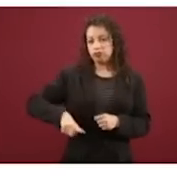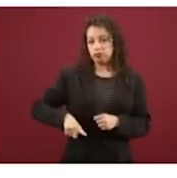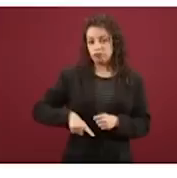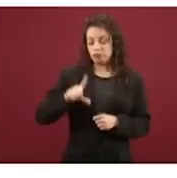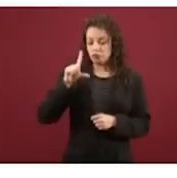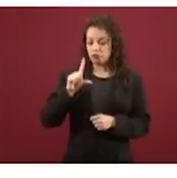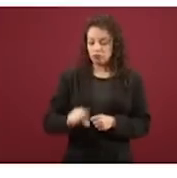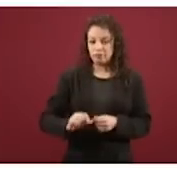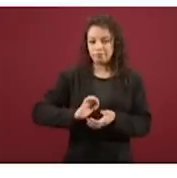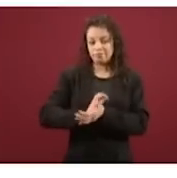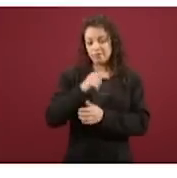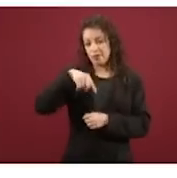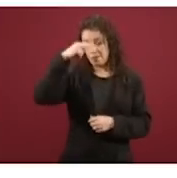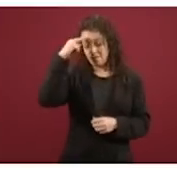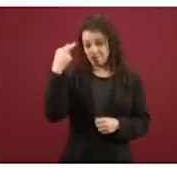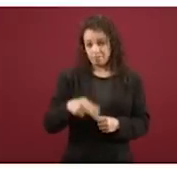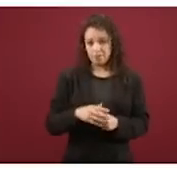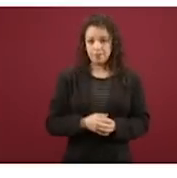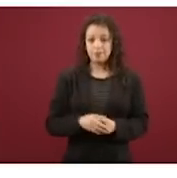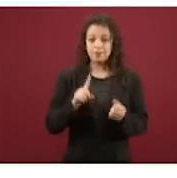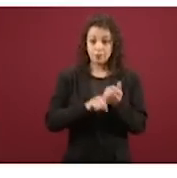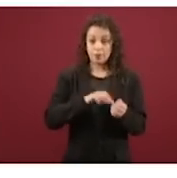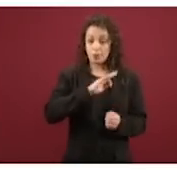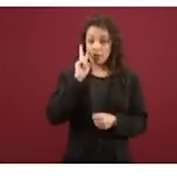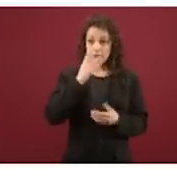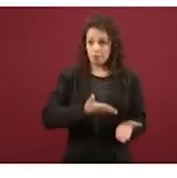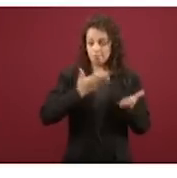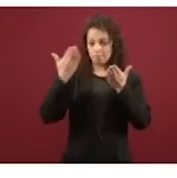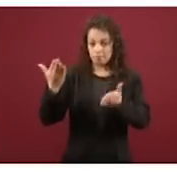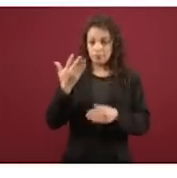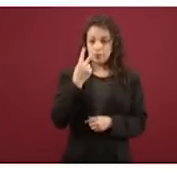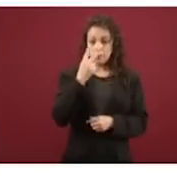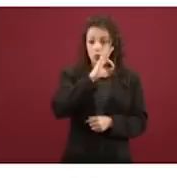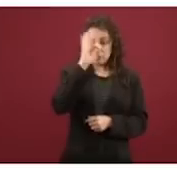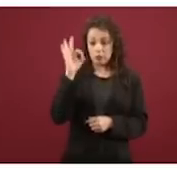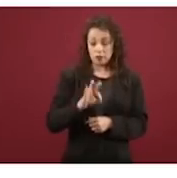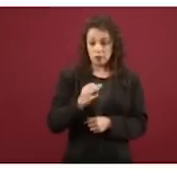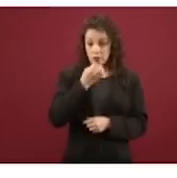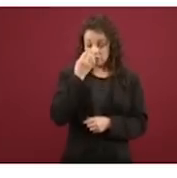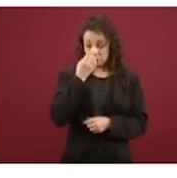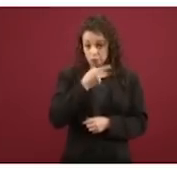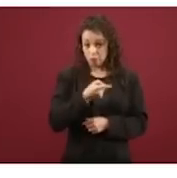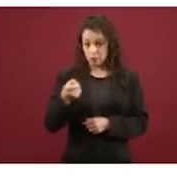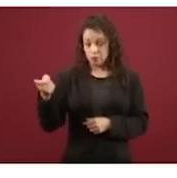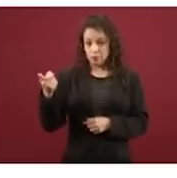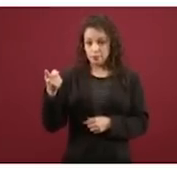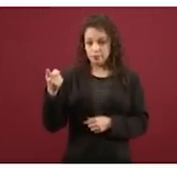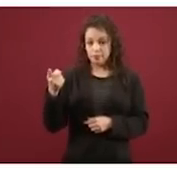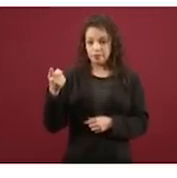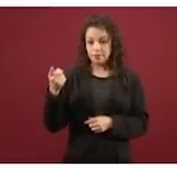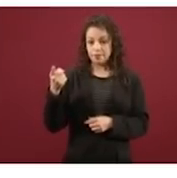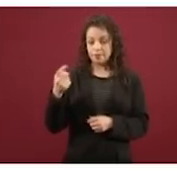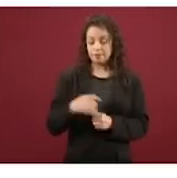México. Como pueden ustedes ver, el 52% de estas escuelas que están en áreas de